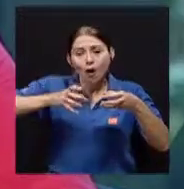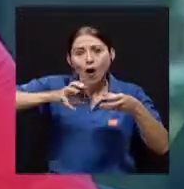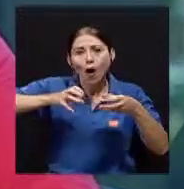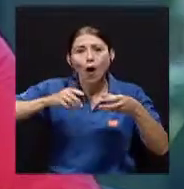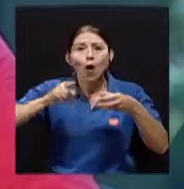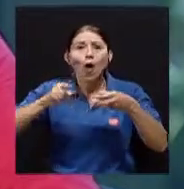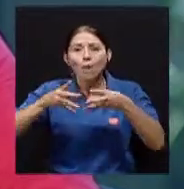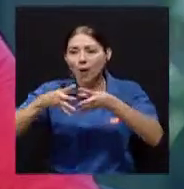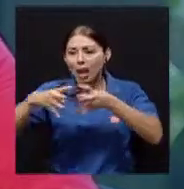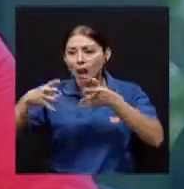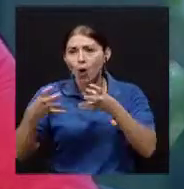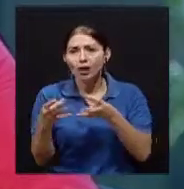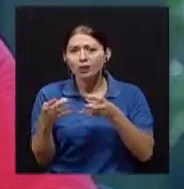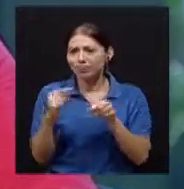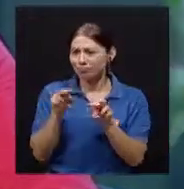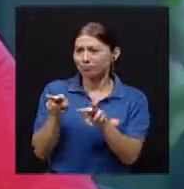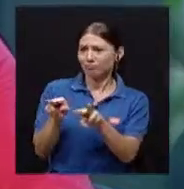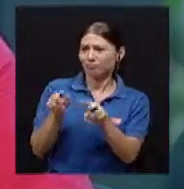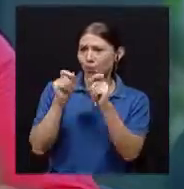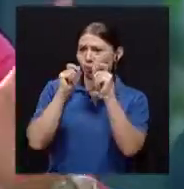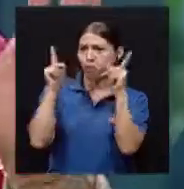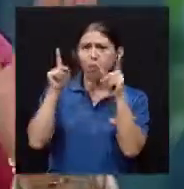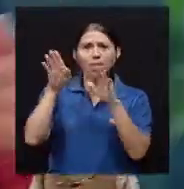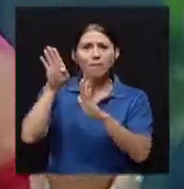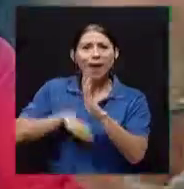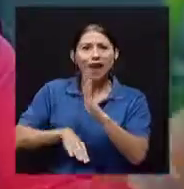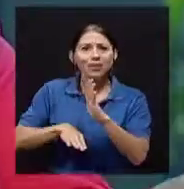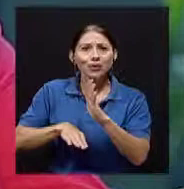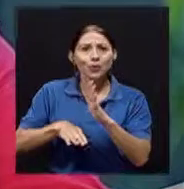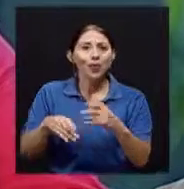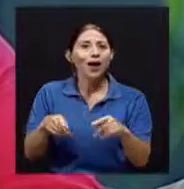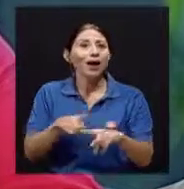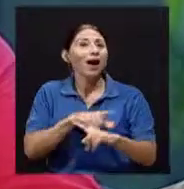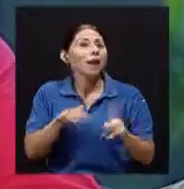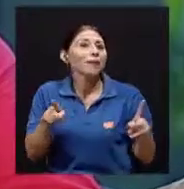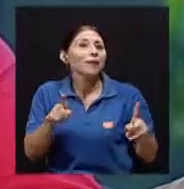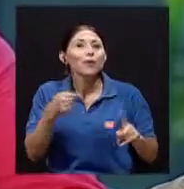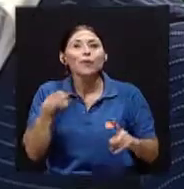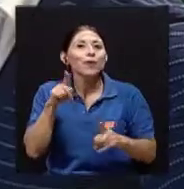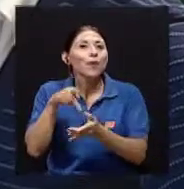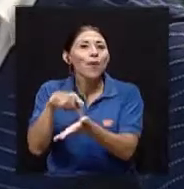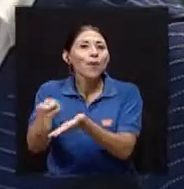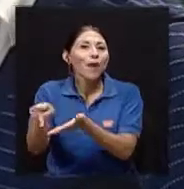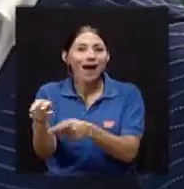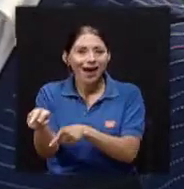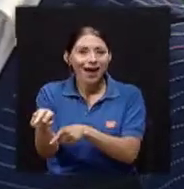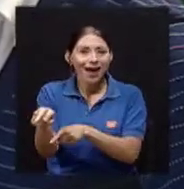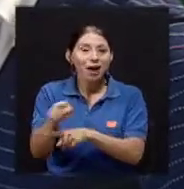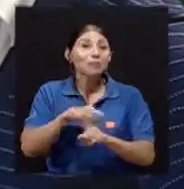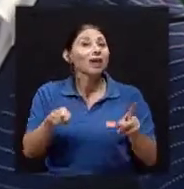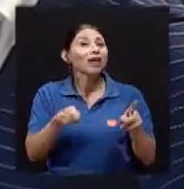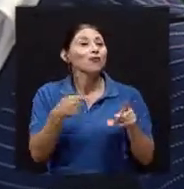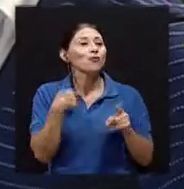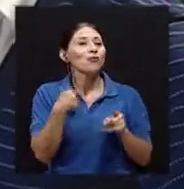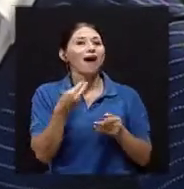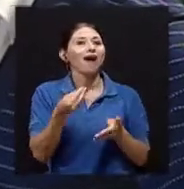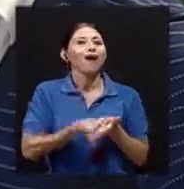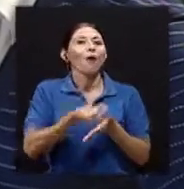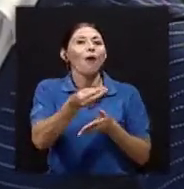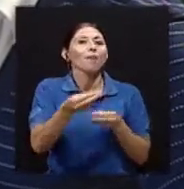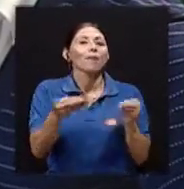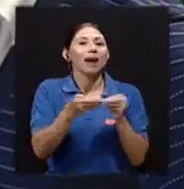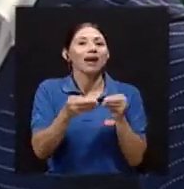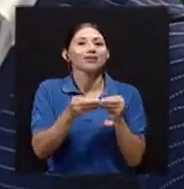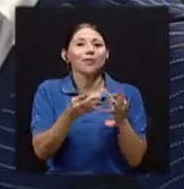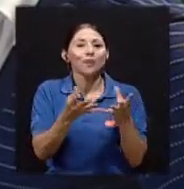melones, ¿verdad? Y uno se sorprende, sí, tan barato, y, ¿verdad? Pero sí lo paga uno por otras cosas que tal vez son muy altas